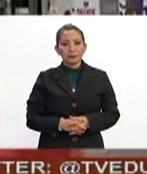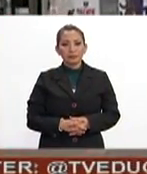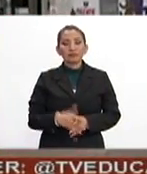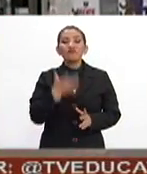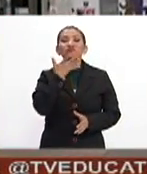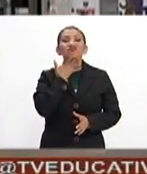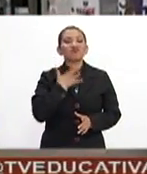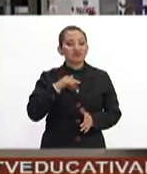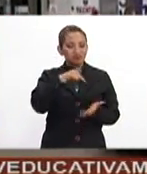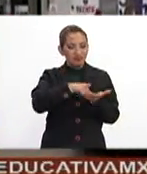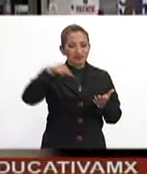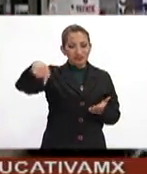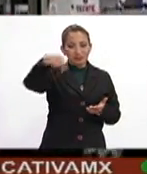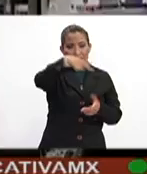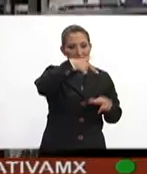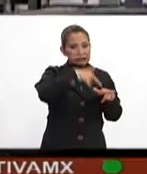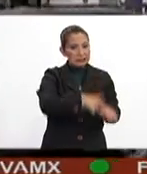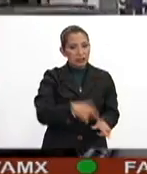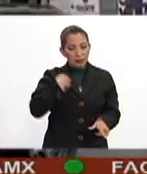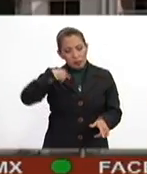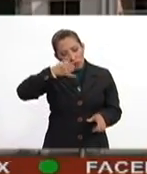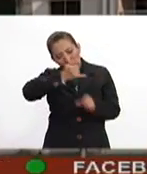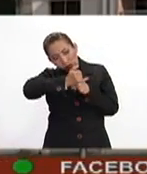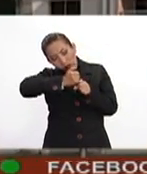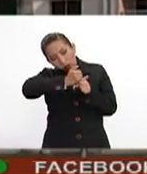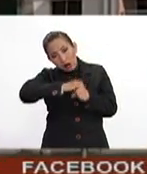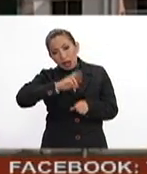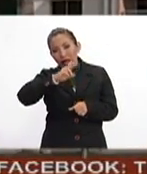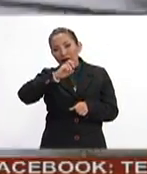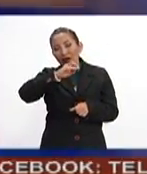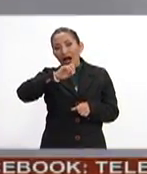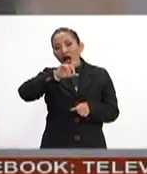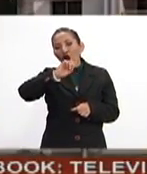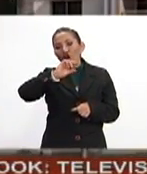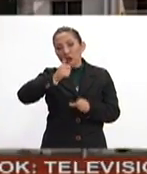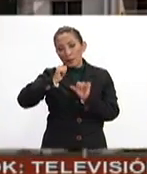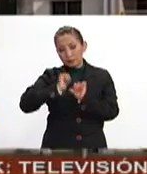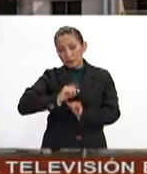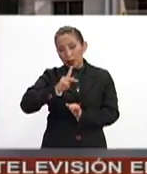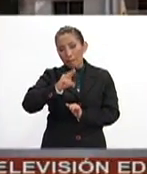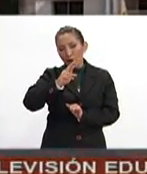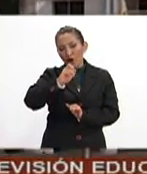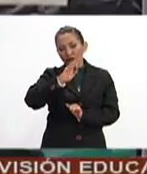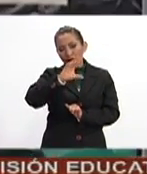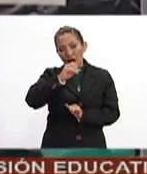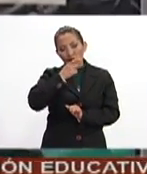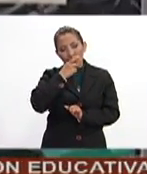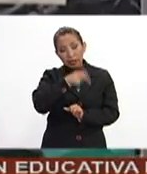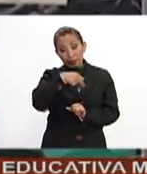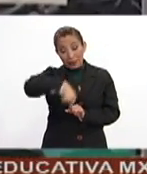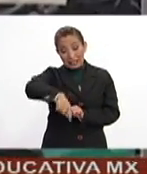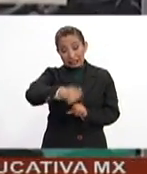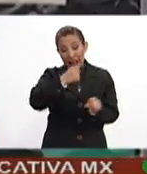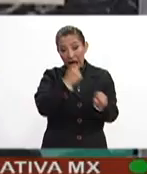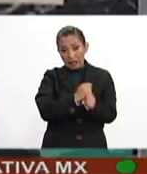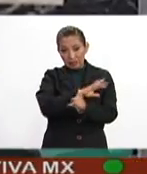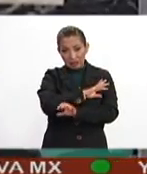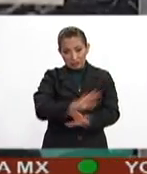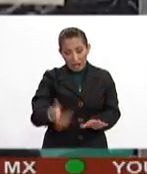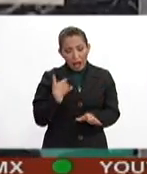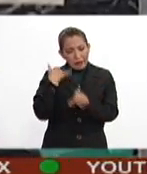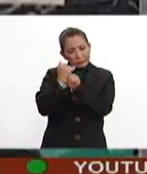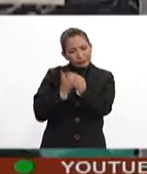Las gasolineras del país continúan bajo la lupa. Rafael Ochoa Morales, titular de la Profeco, destacó que para este año se habrán